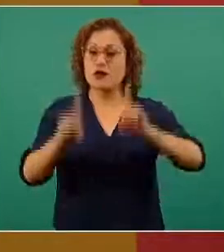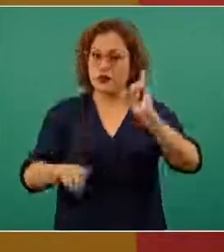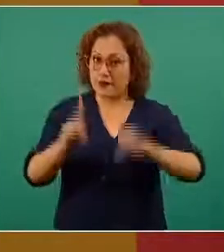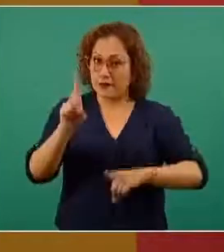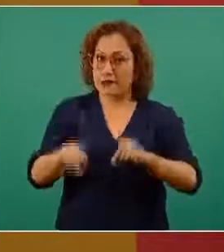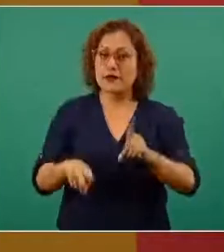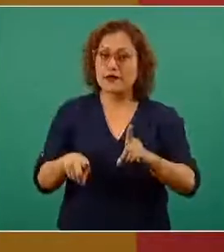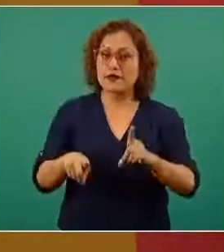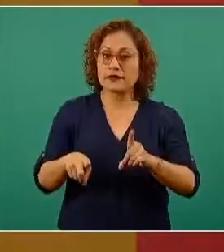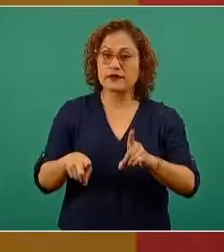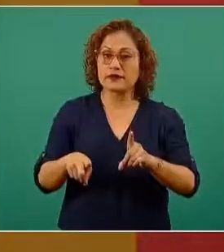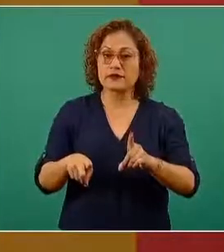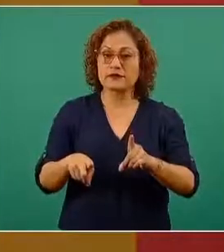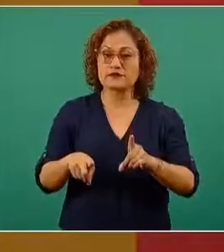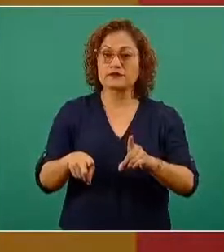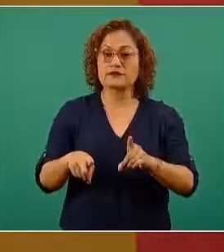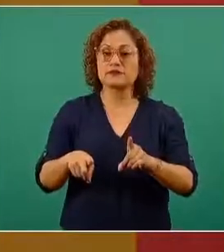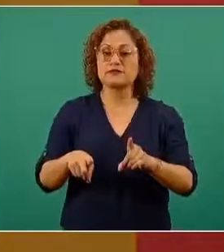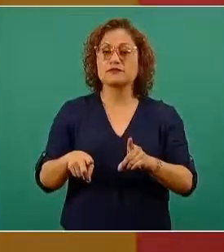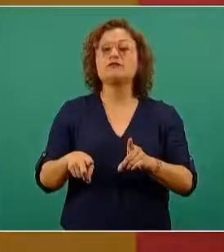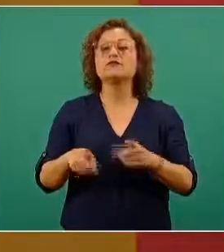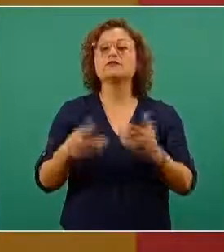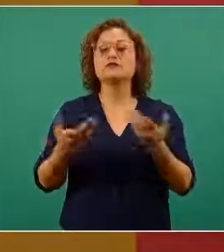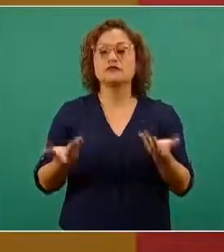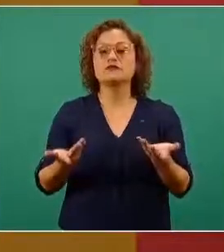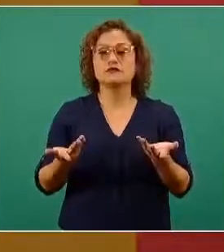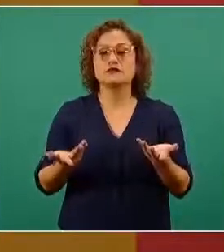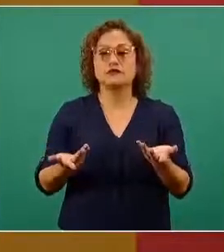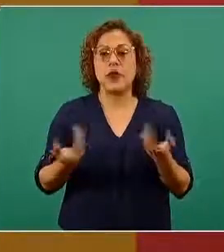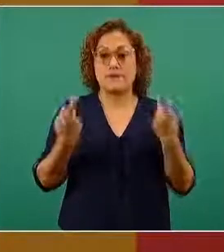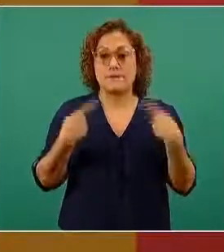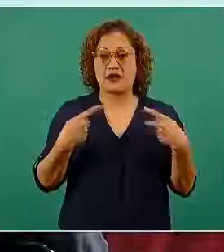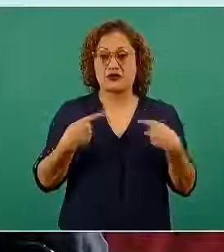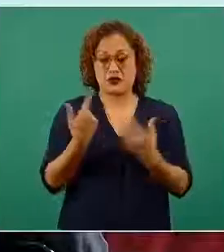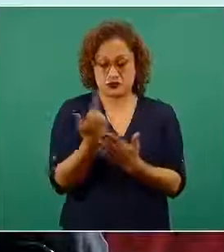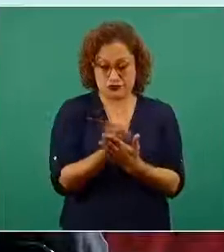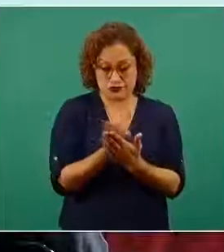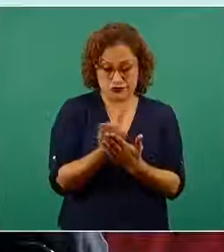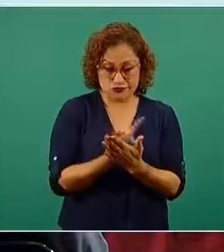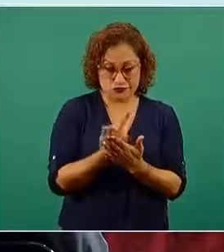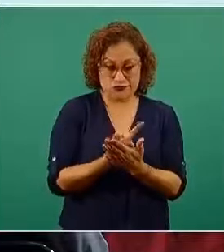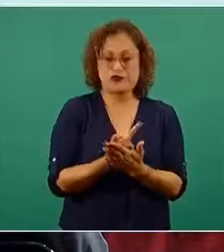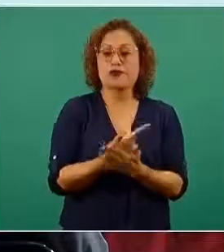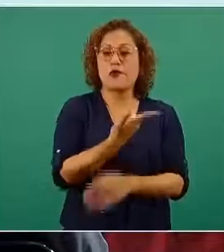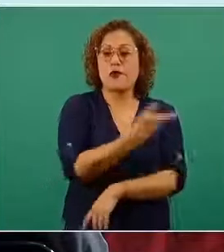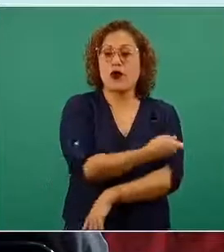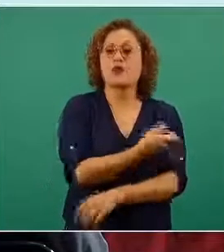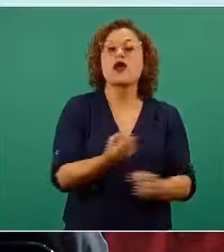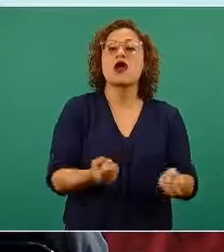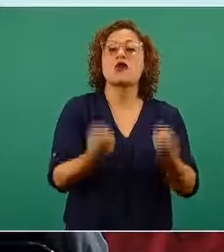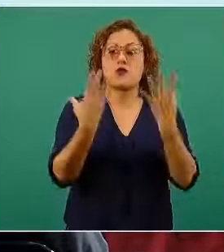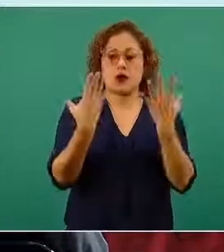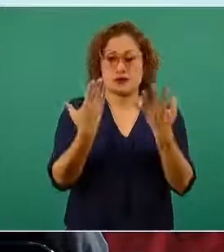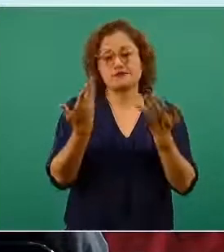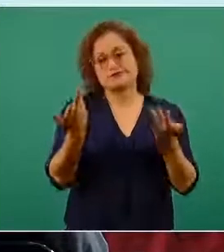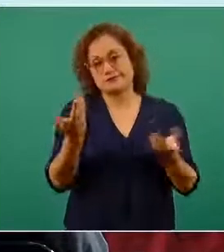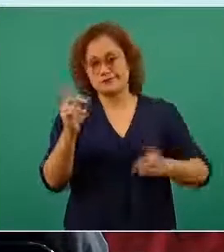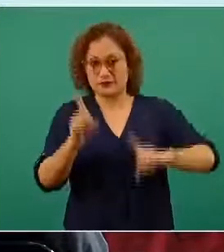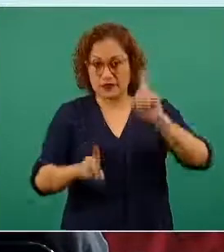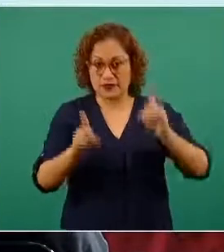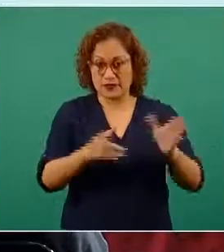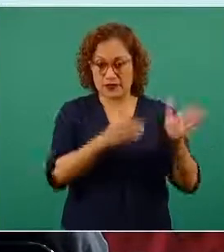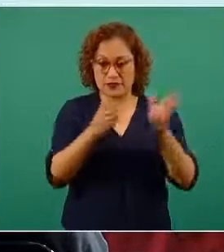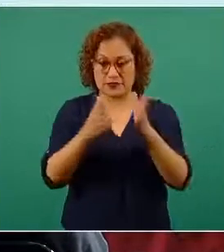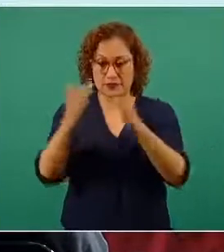situación de cuántas personas están por vacunar. Es también importante tomar en cuenta que la